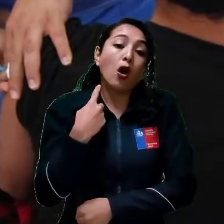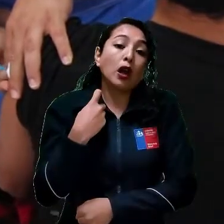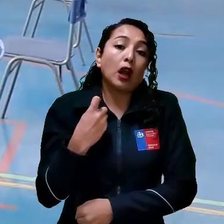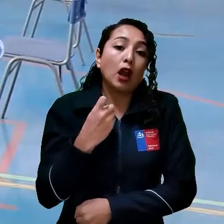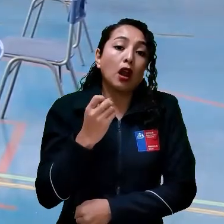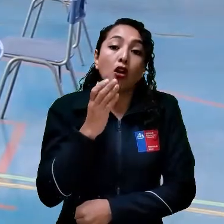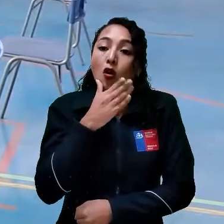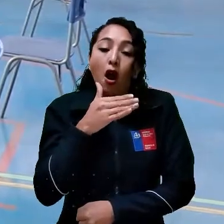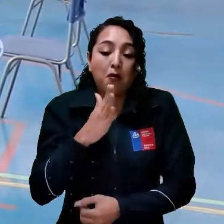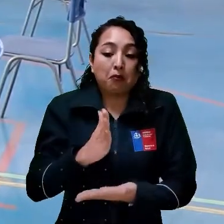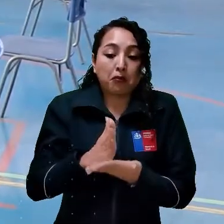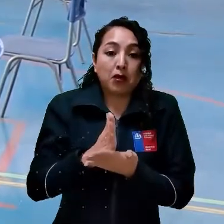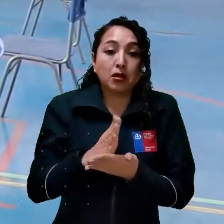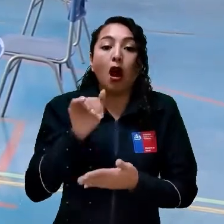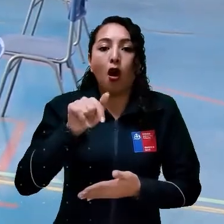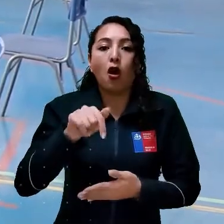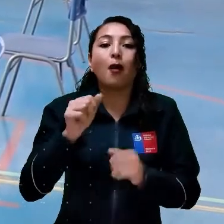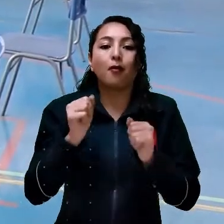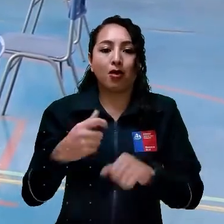dosis o que